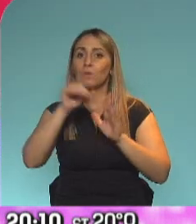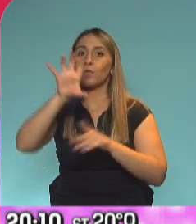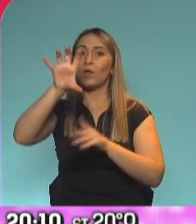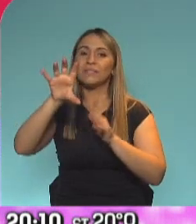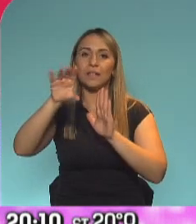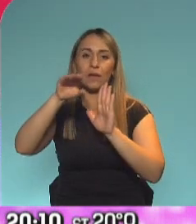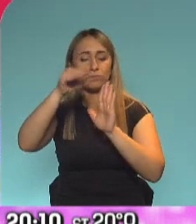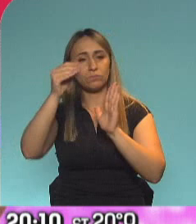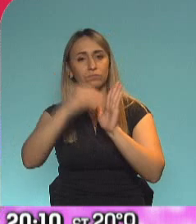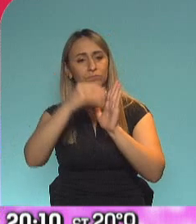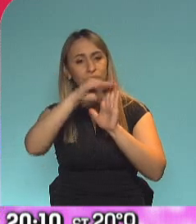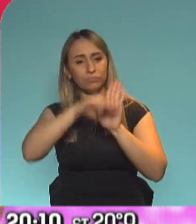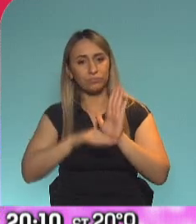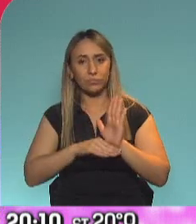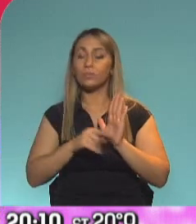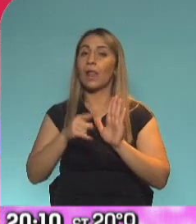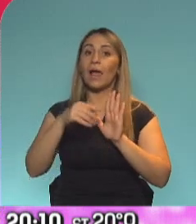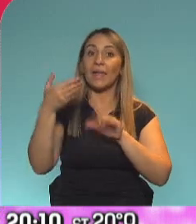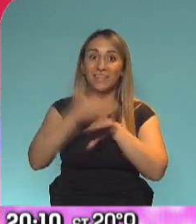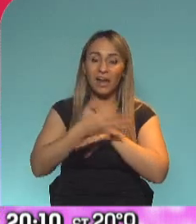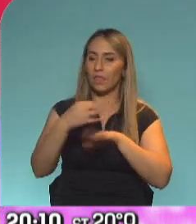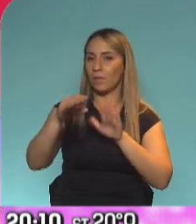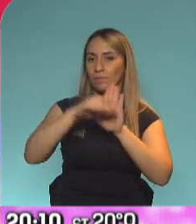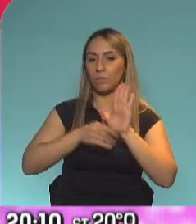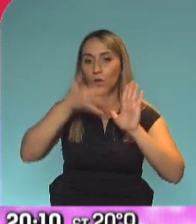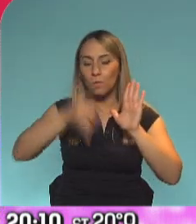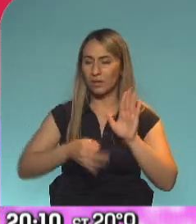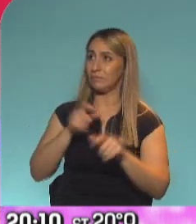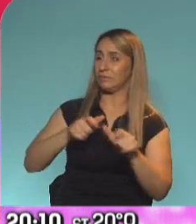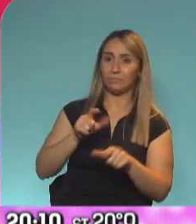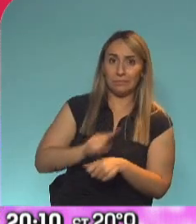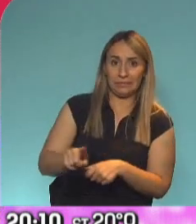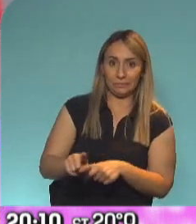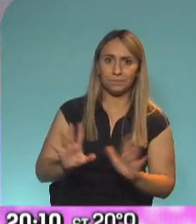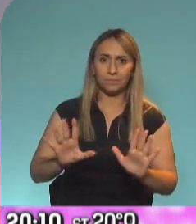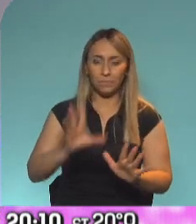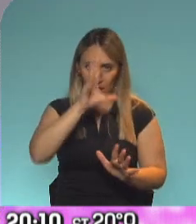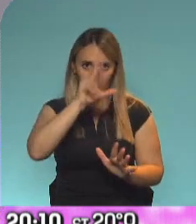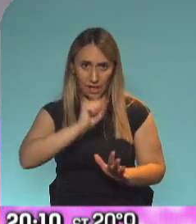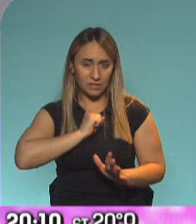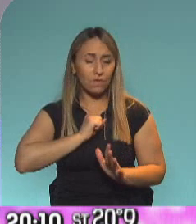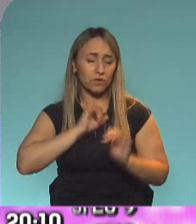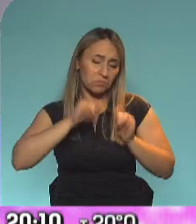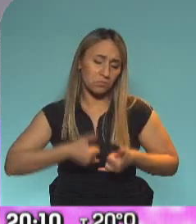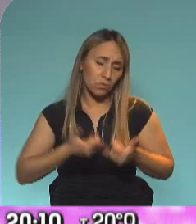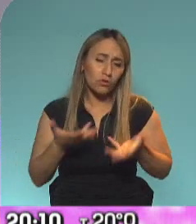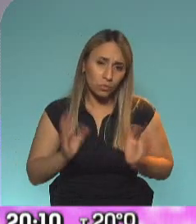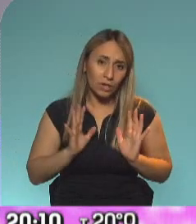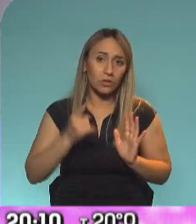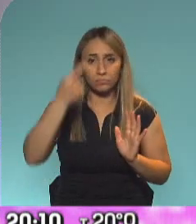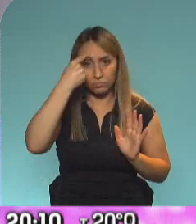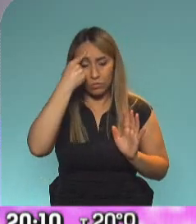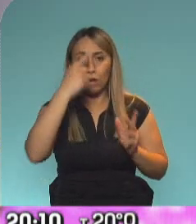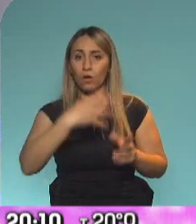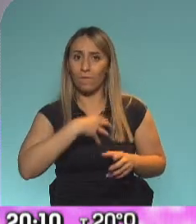dijo Infran hoy? Y en instantes ya lo vamos a escuchar. Dijo que es un desafío descomunal para ellos, pero que por supuesto creen en las